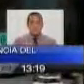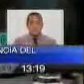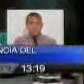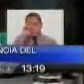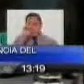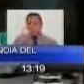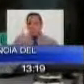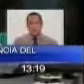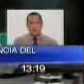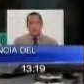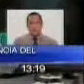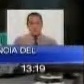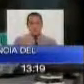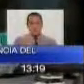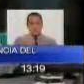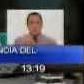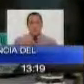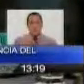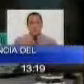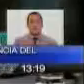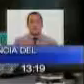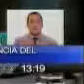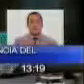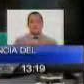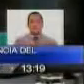del Perú ante la Corte Interamericana.